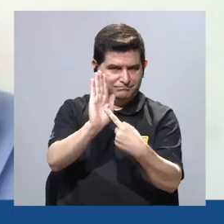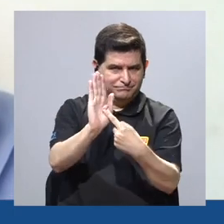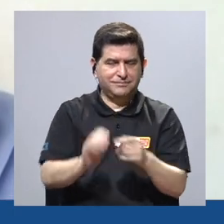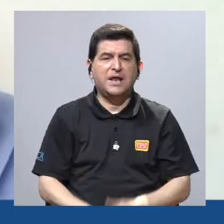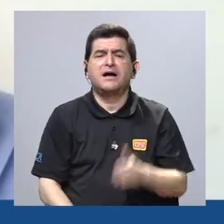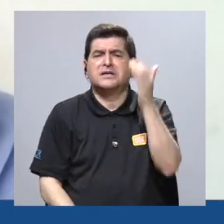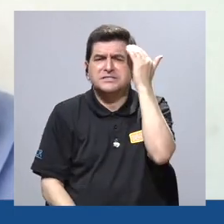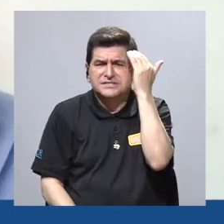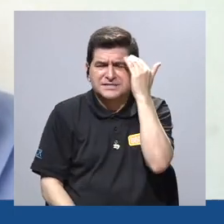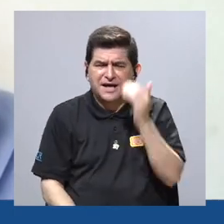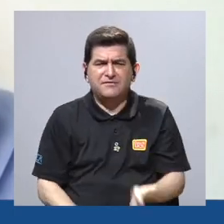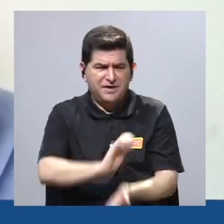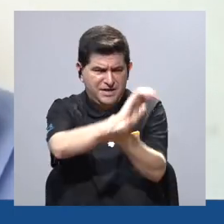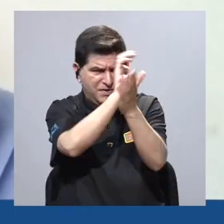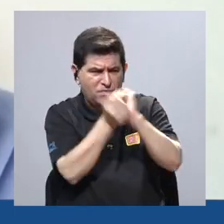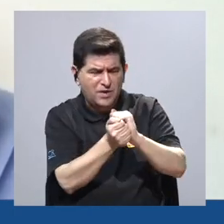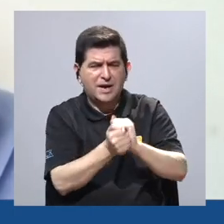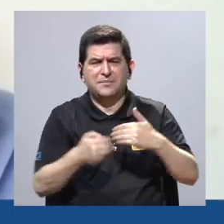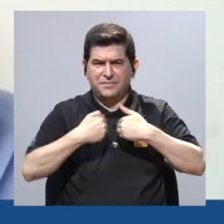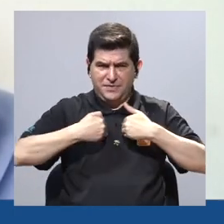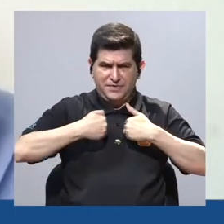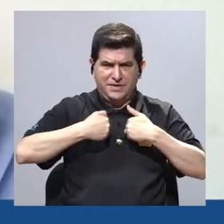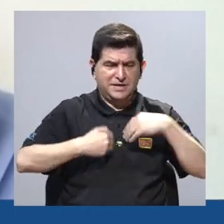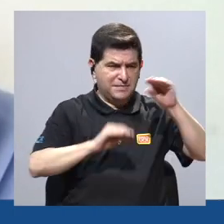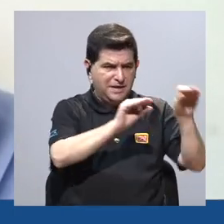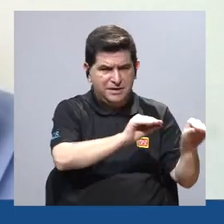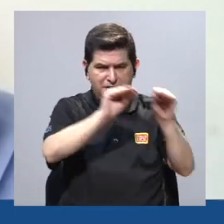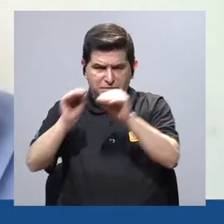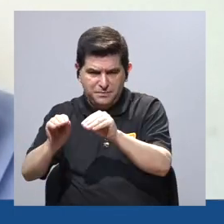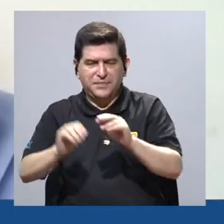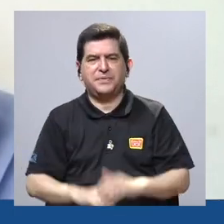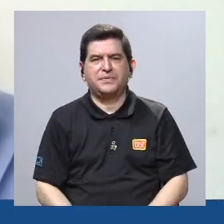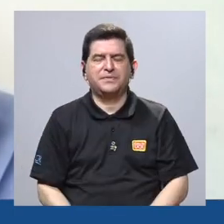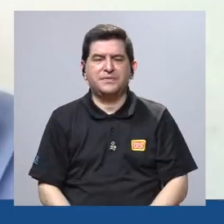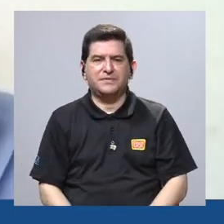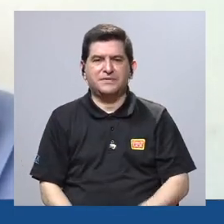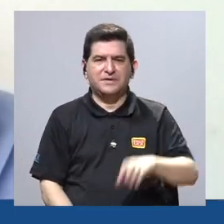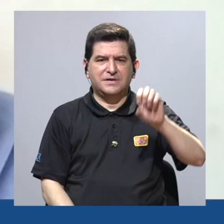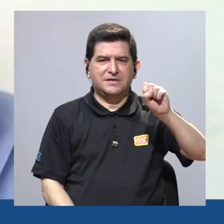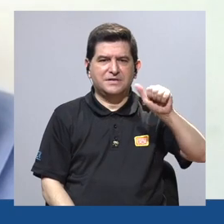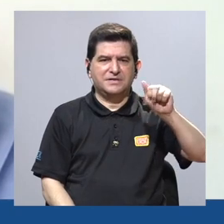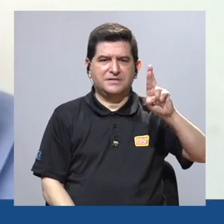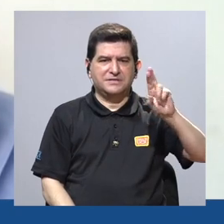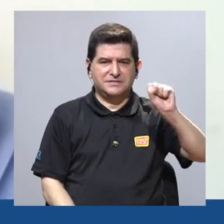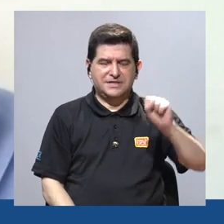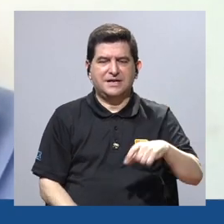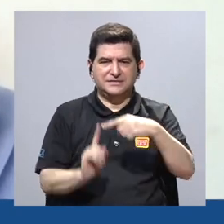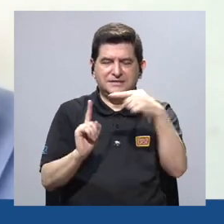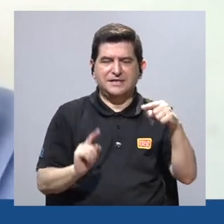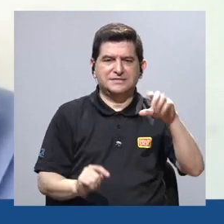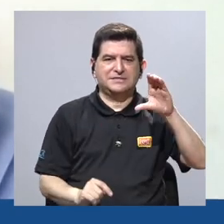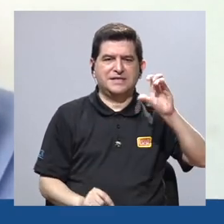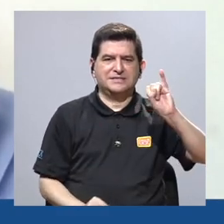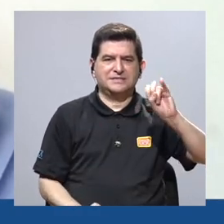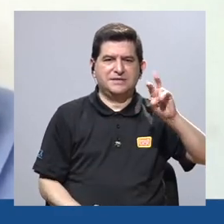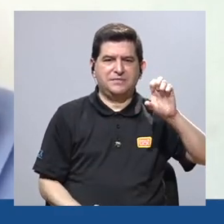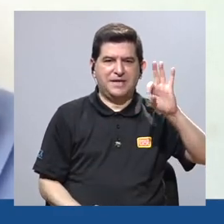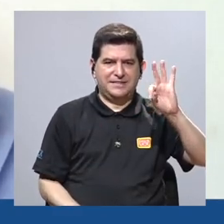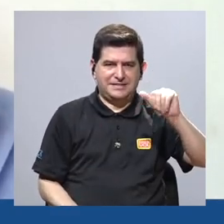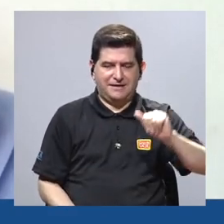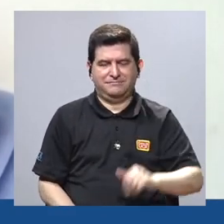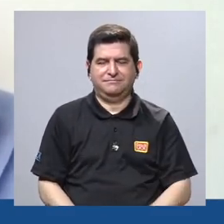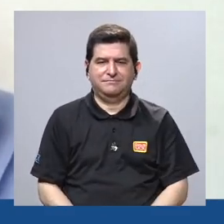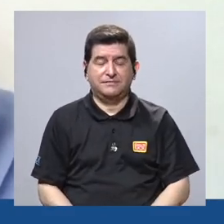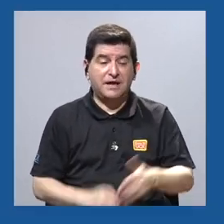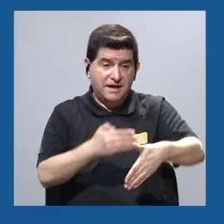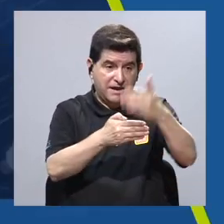hubo un salto de especie, digamos el SARS a partir de las civetas y antes venía